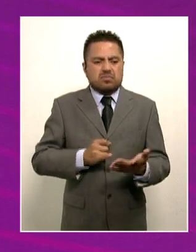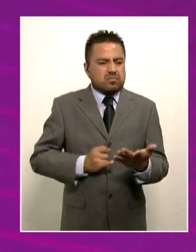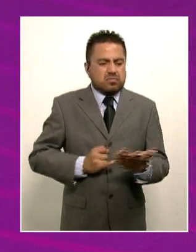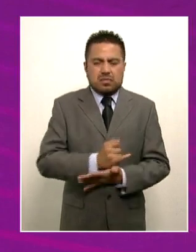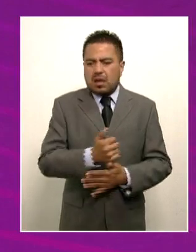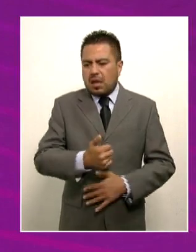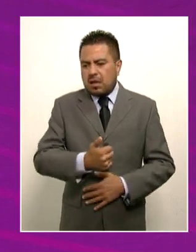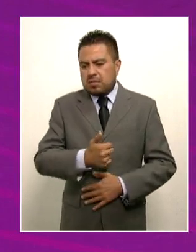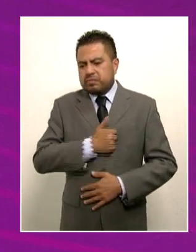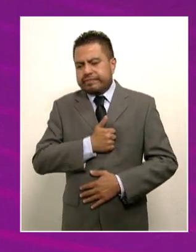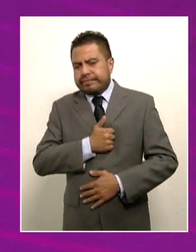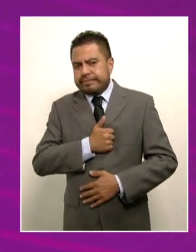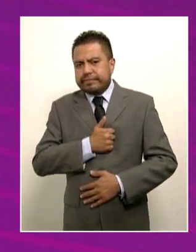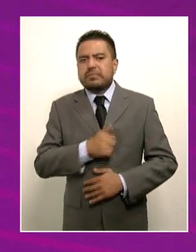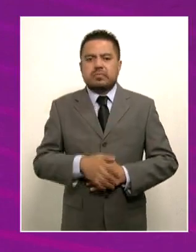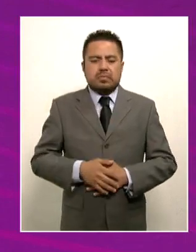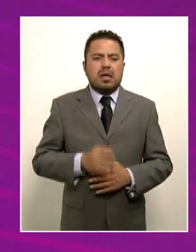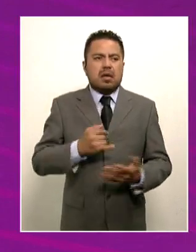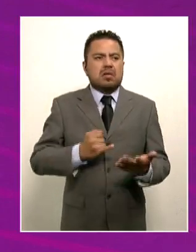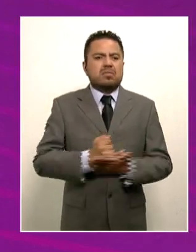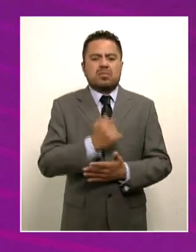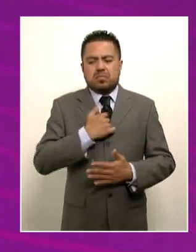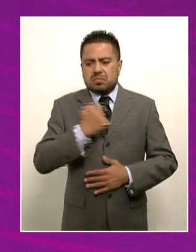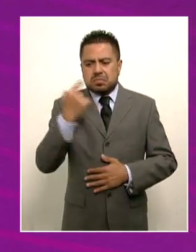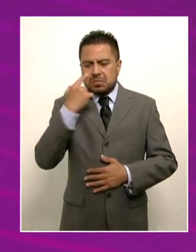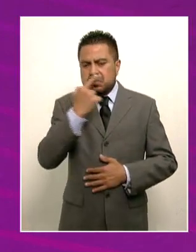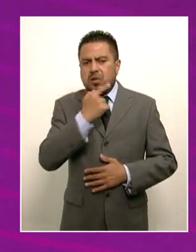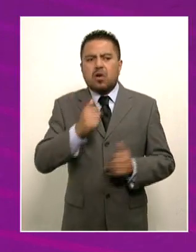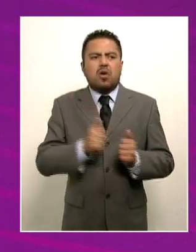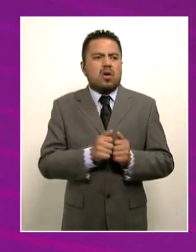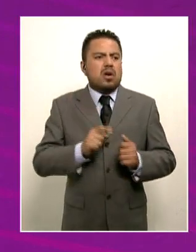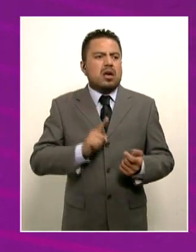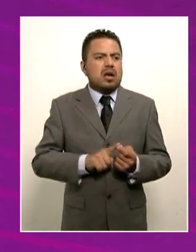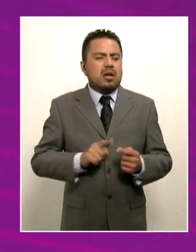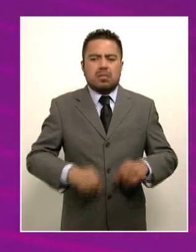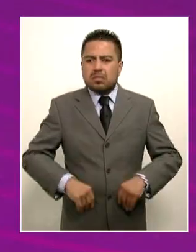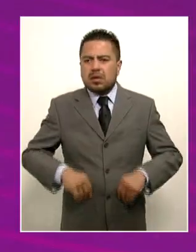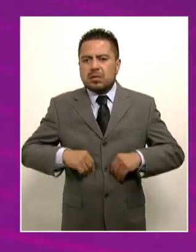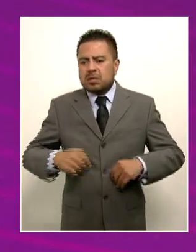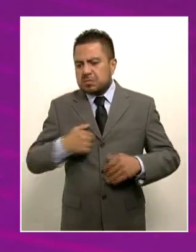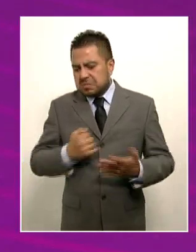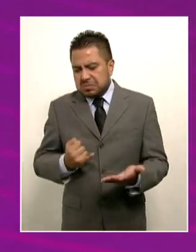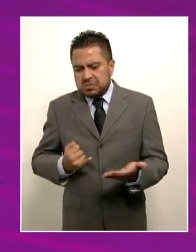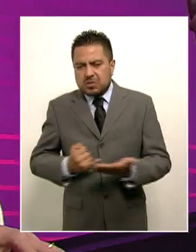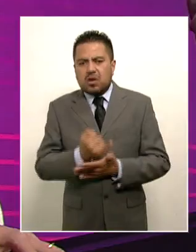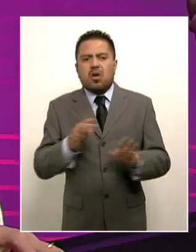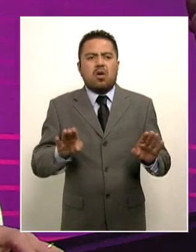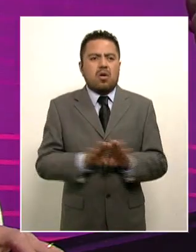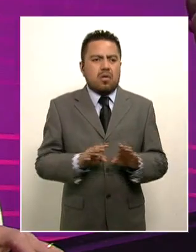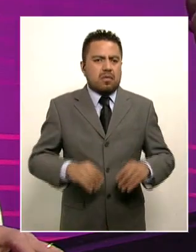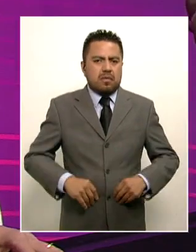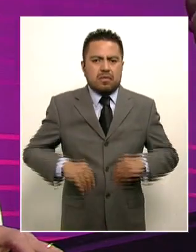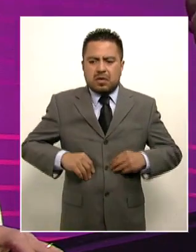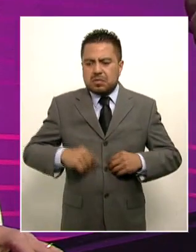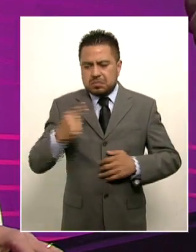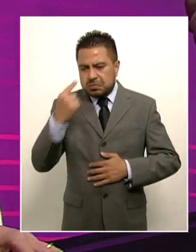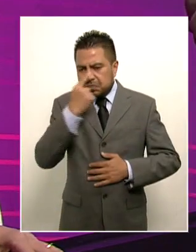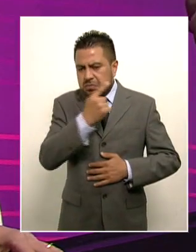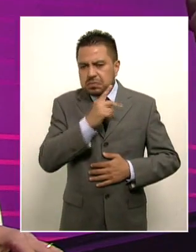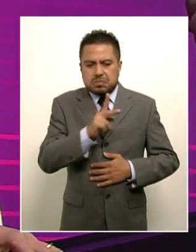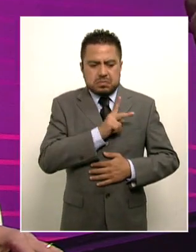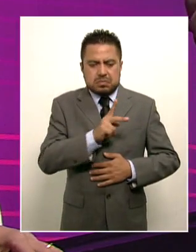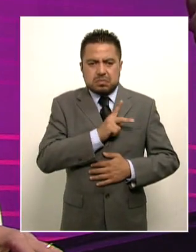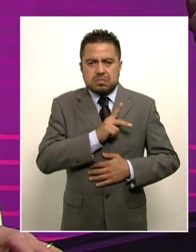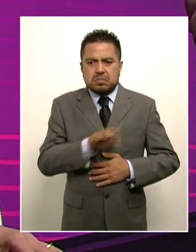propias decisiones, ¿no? A decidir con quién vivir, a decidir cómo vivir, a decidir